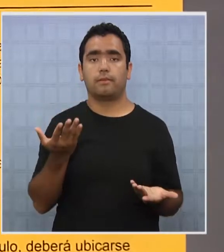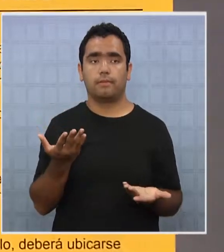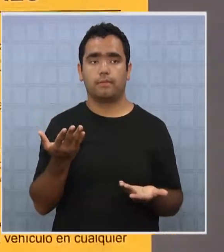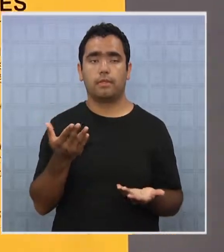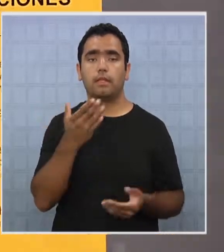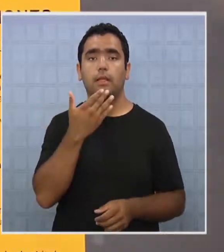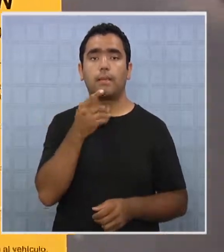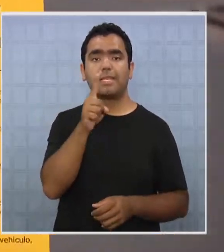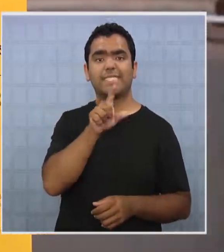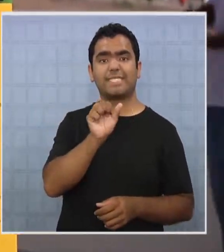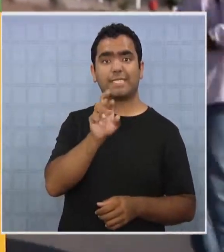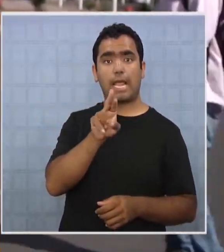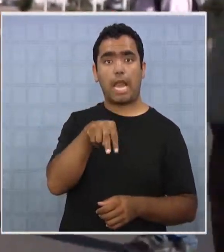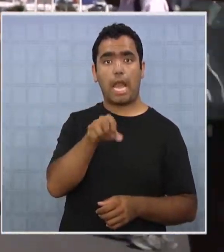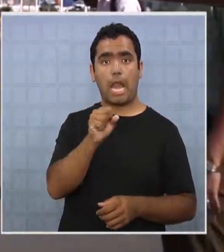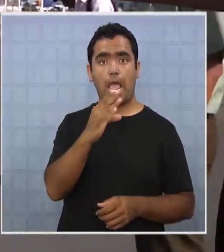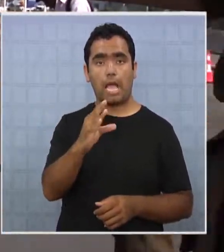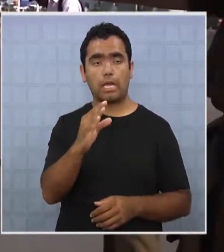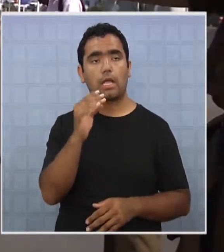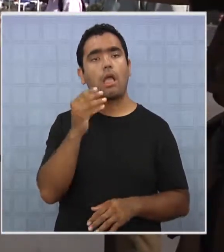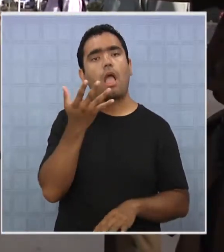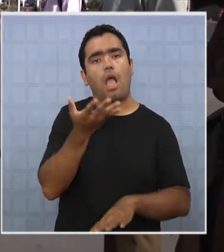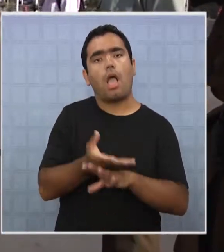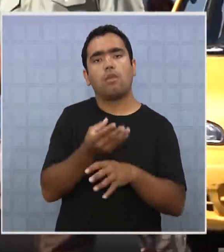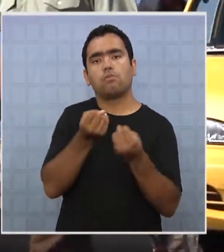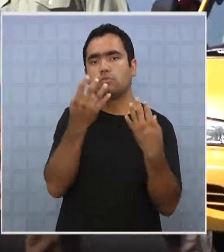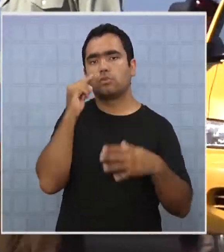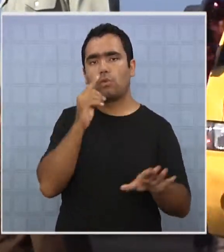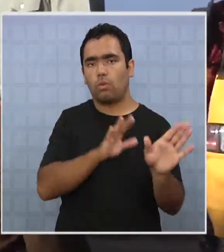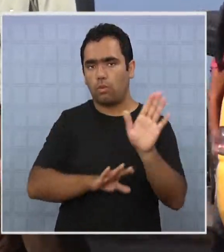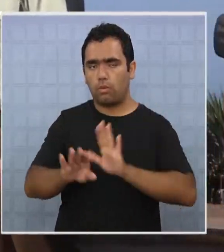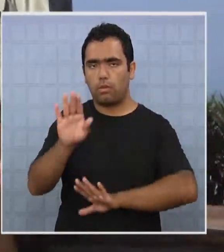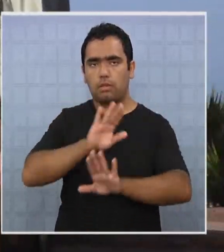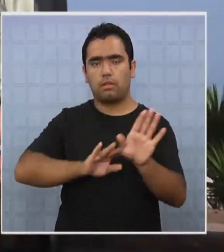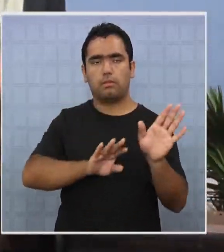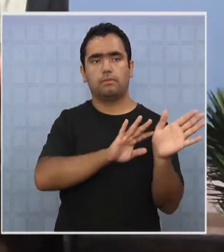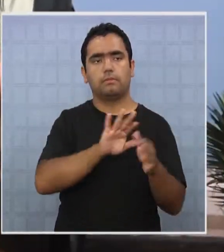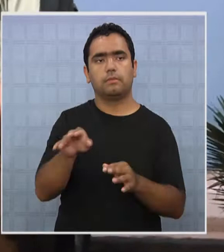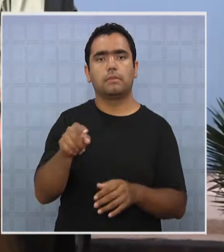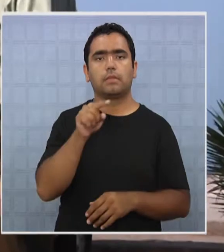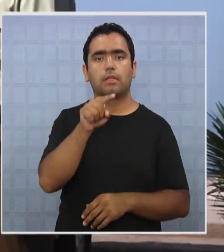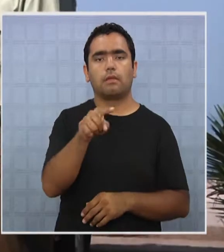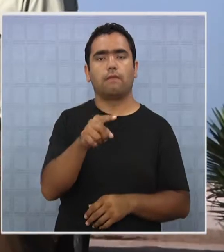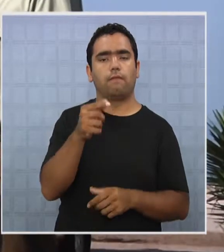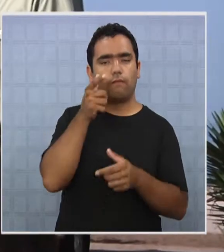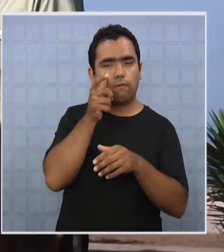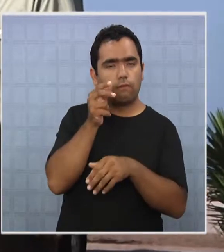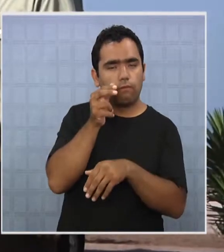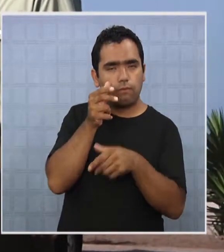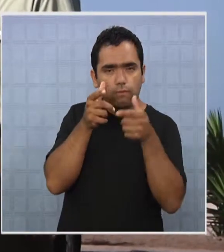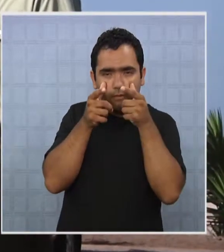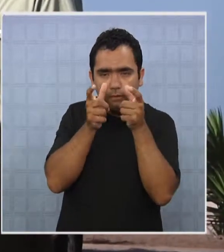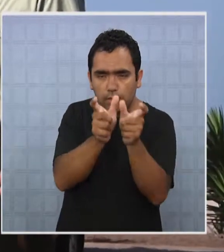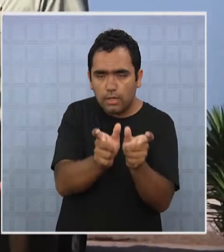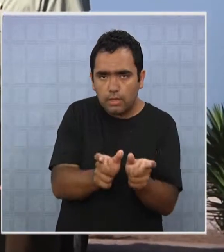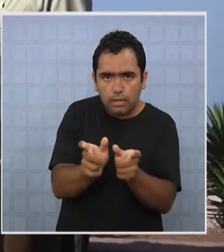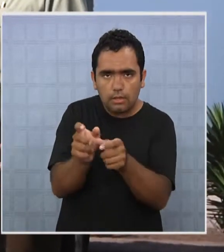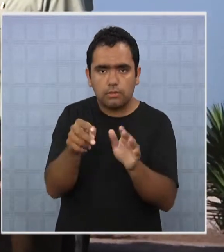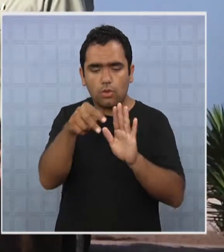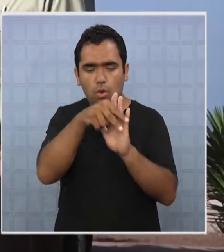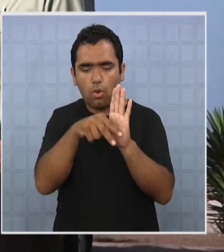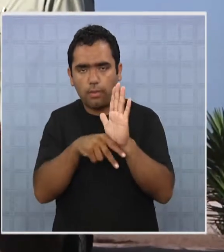del CERNAC, en ese aspecto hay mucha protección para el consumidor. La fiscalización del cumplimiento de las normativas